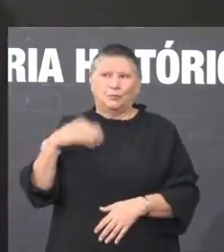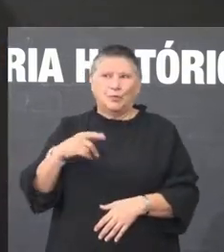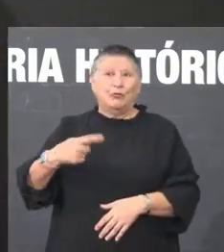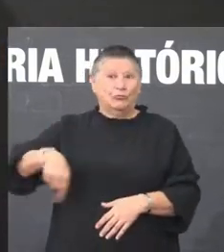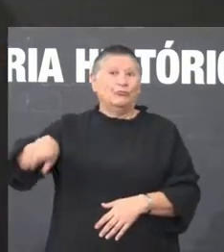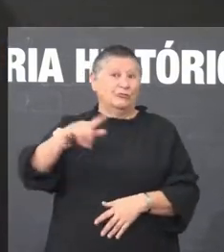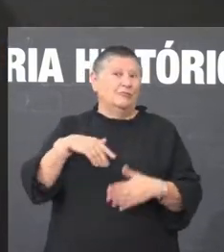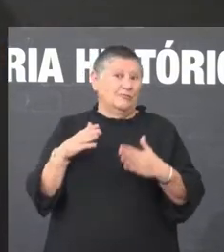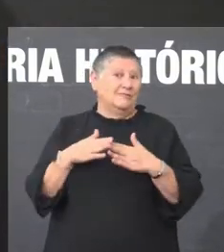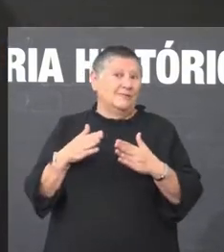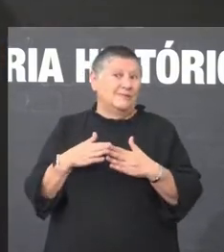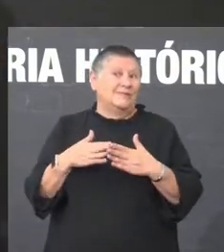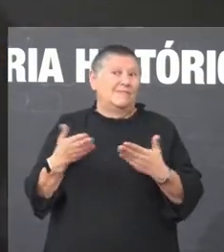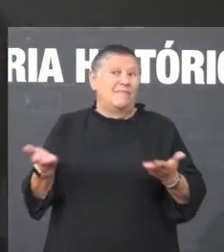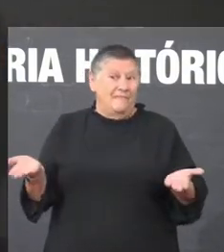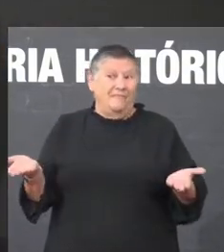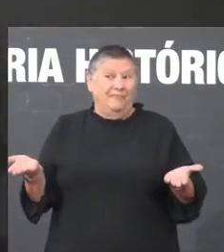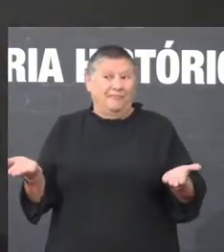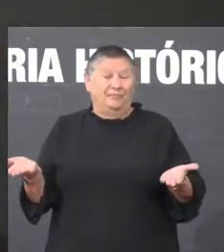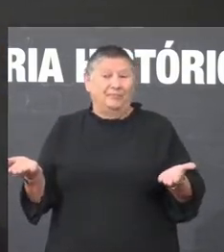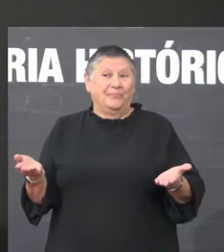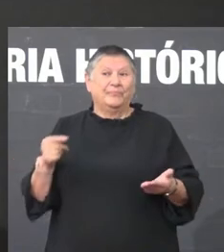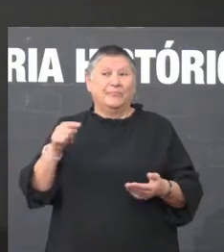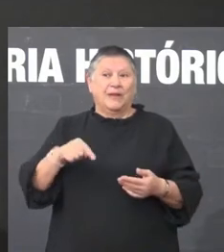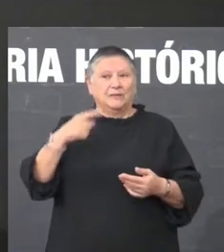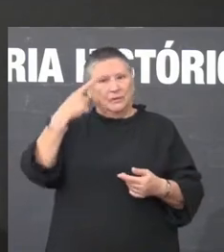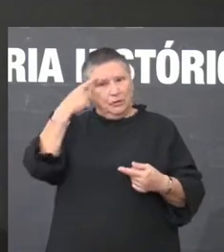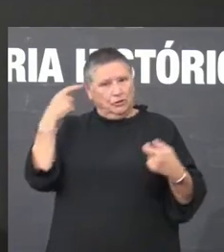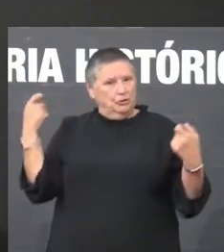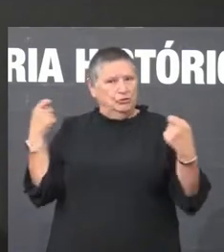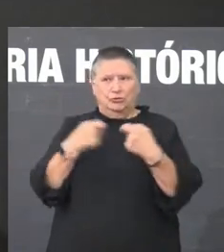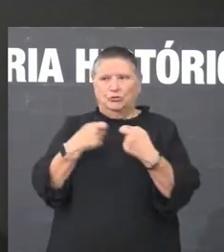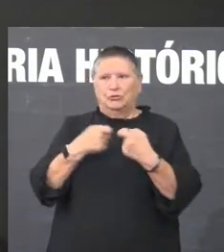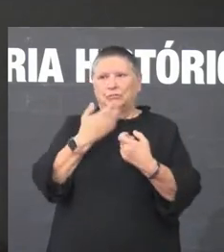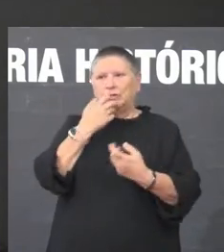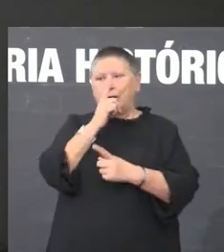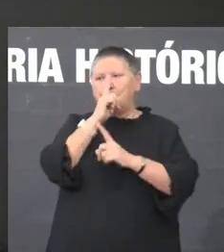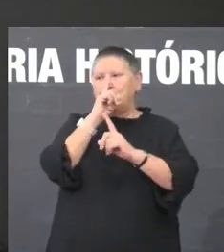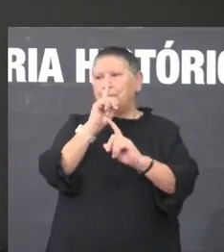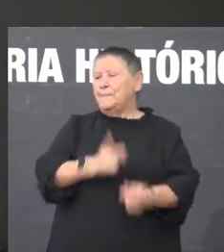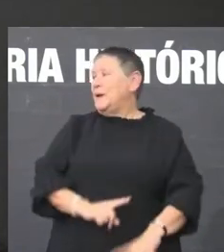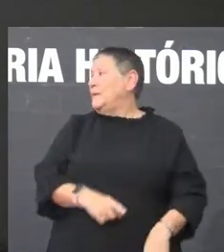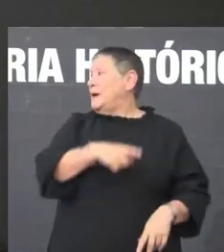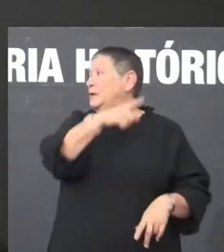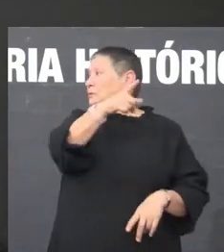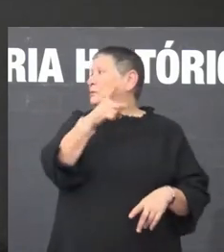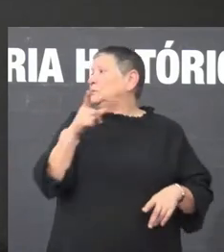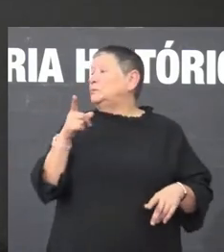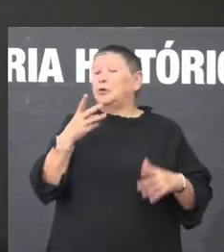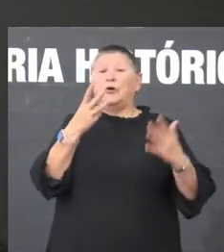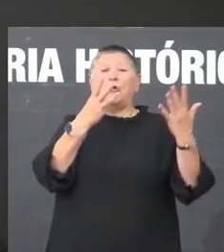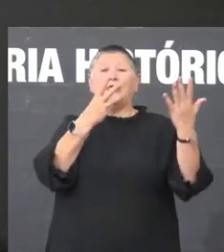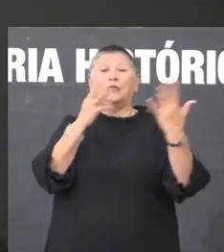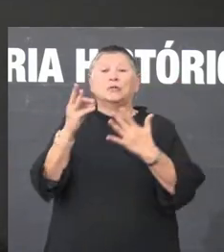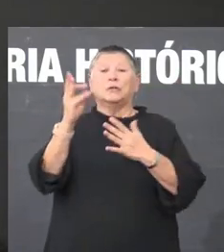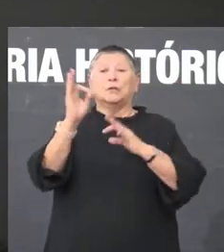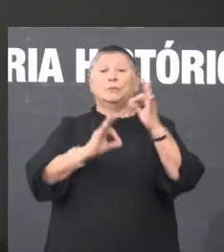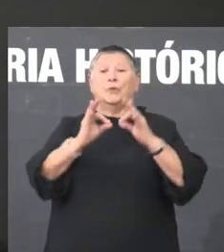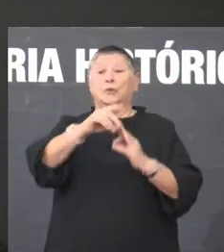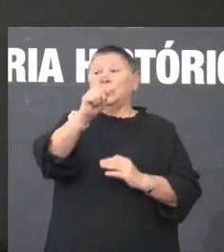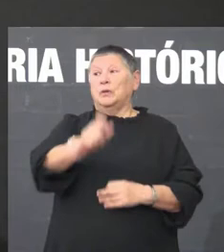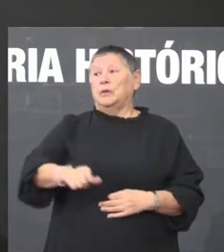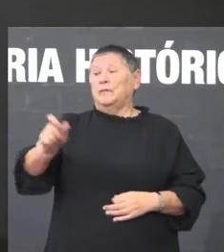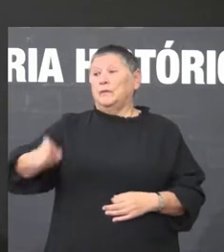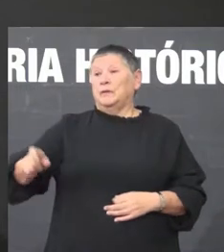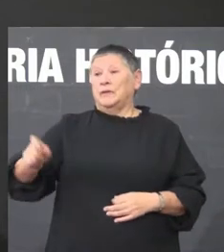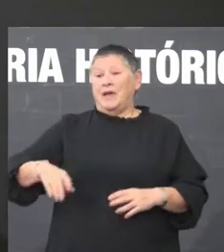¿no? Y esto es un shock, claro. Un Bilbao, por ejemplo, que el 80% de la población a mediados del